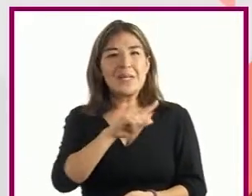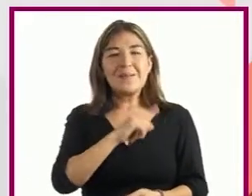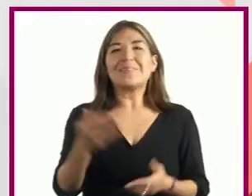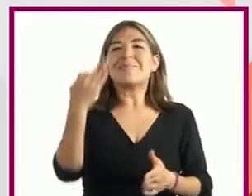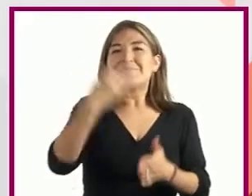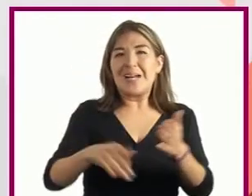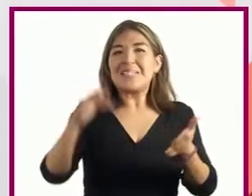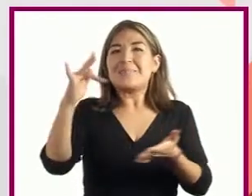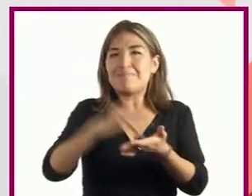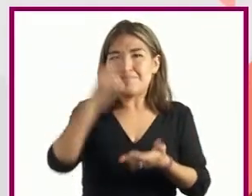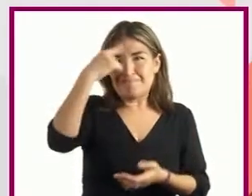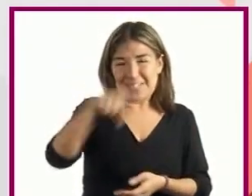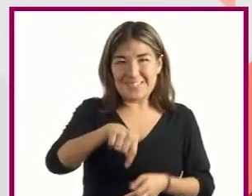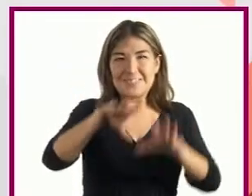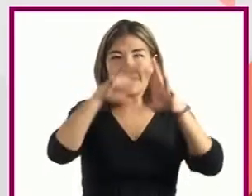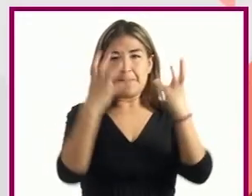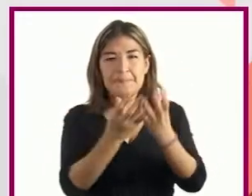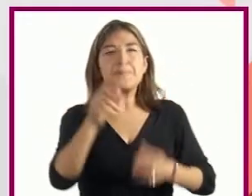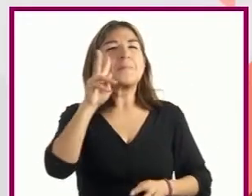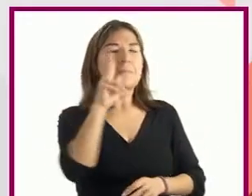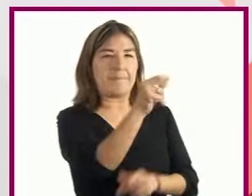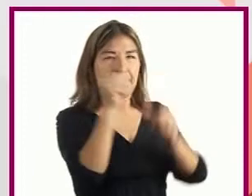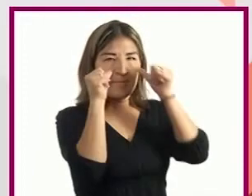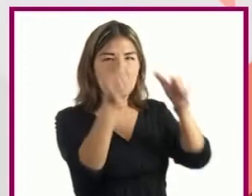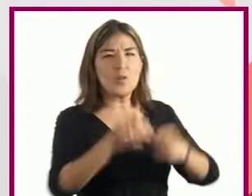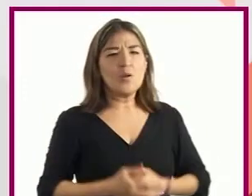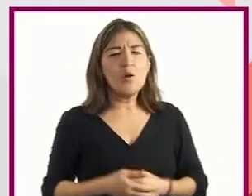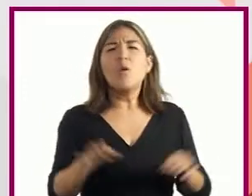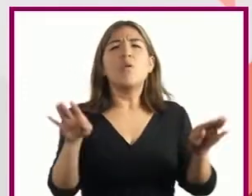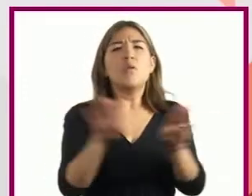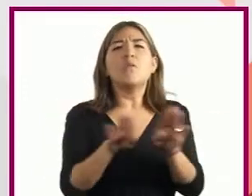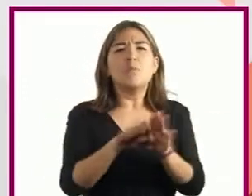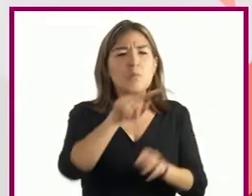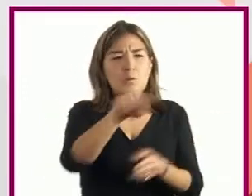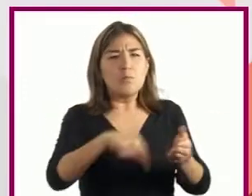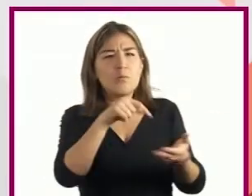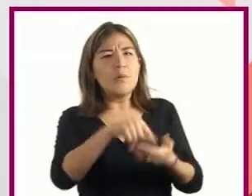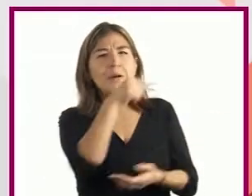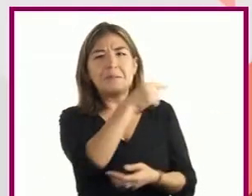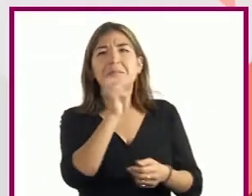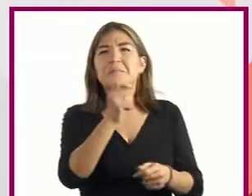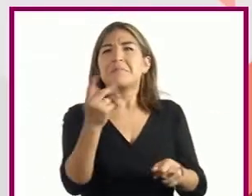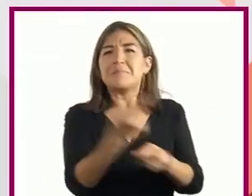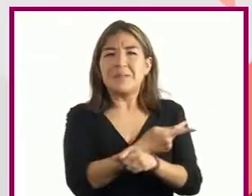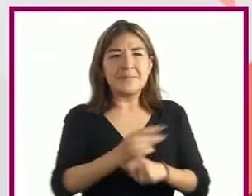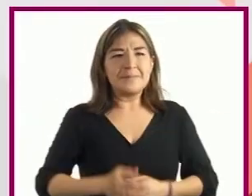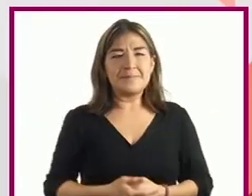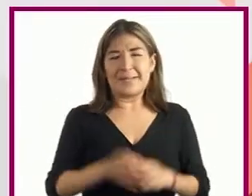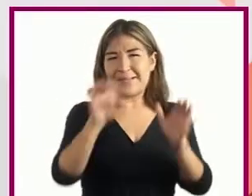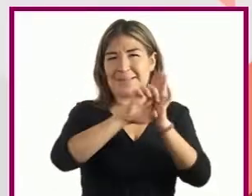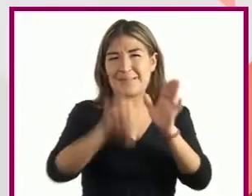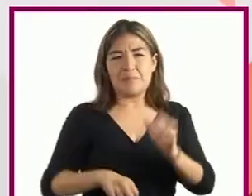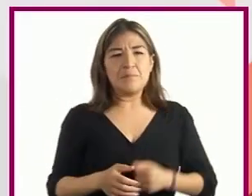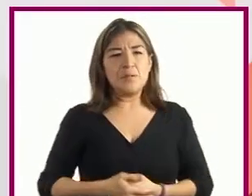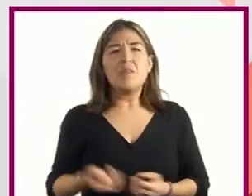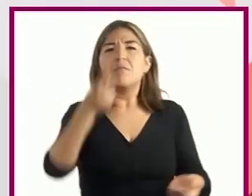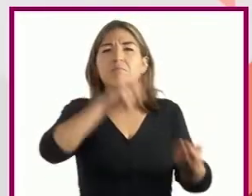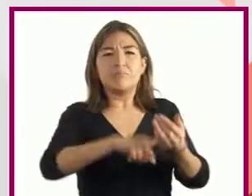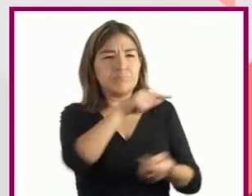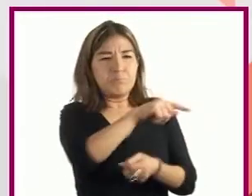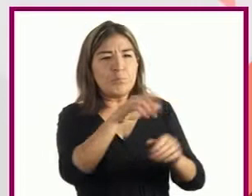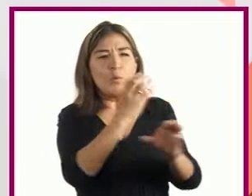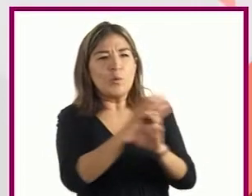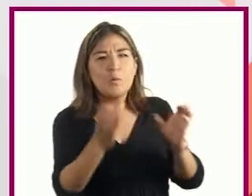planeta. Observemos con atención, ¿cómo es el lugar donde ocurren los acontecimientos? Es decir, ¿cómo es el lugar